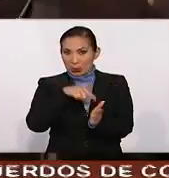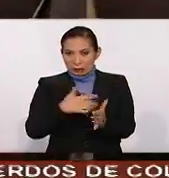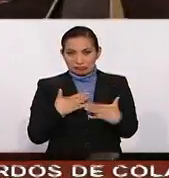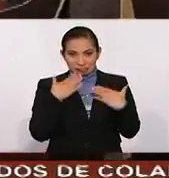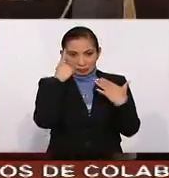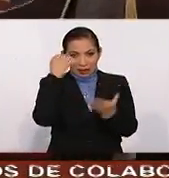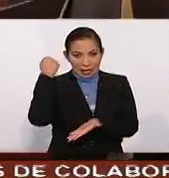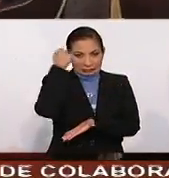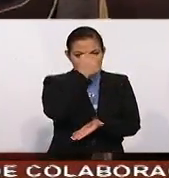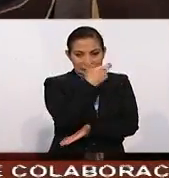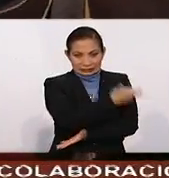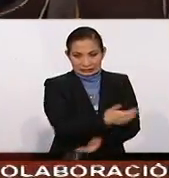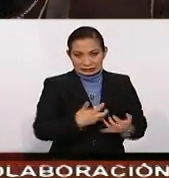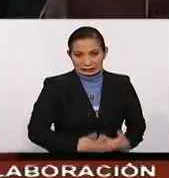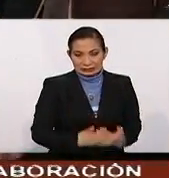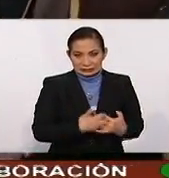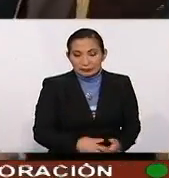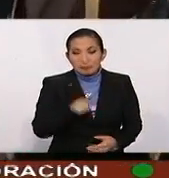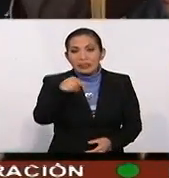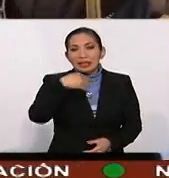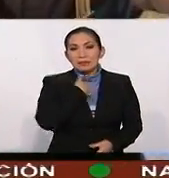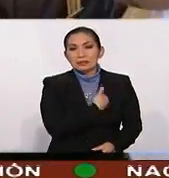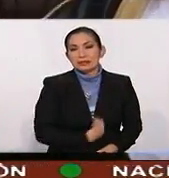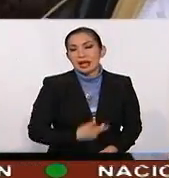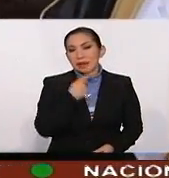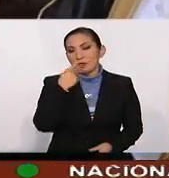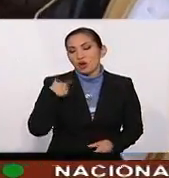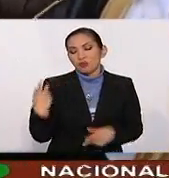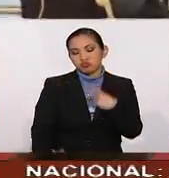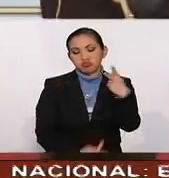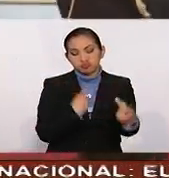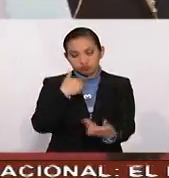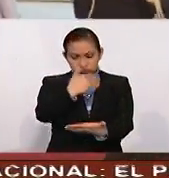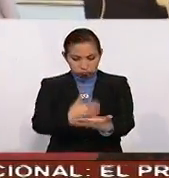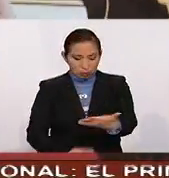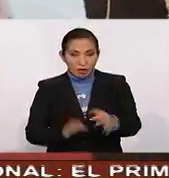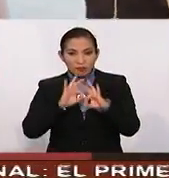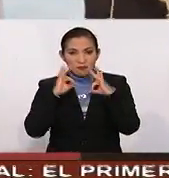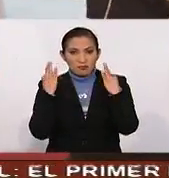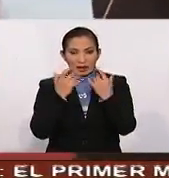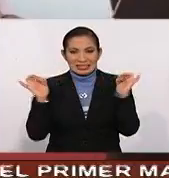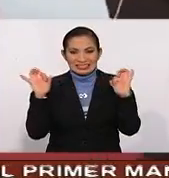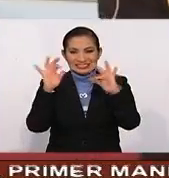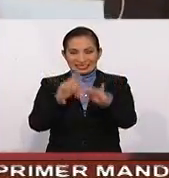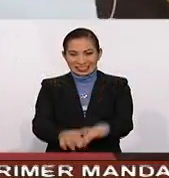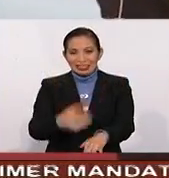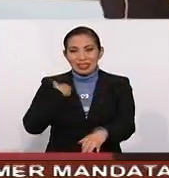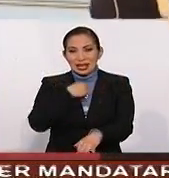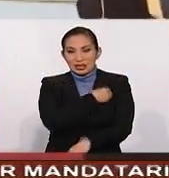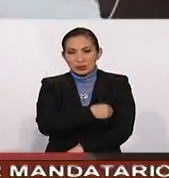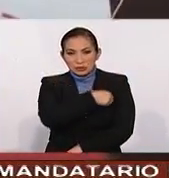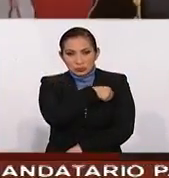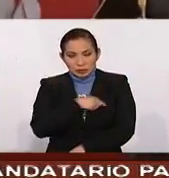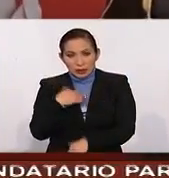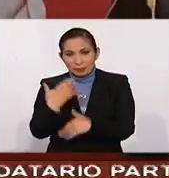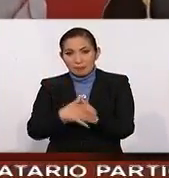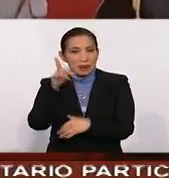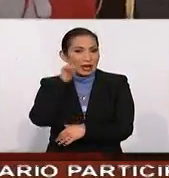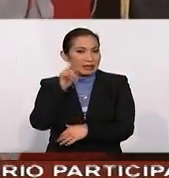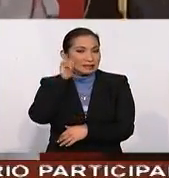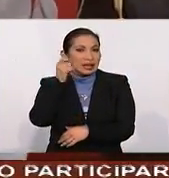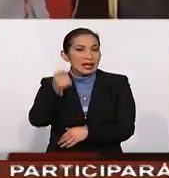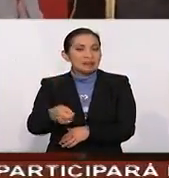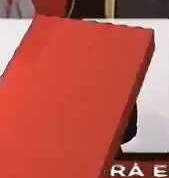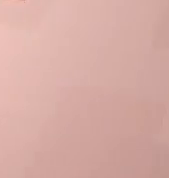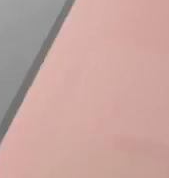confiable para invertir. Aquí el mandatario mexicano se refirió a la encuesta dada a conocer en el Foro Económico Mundial de Davos, Suiza, donde participará el día de mañana.